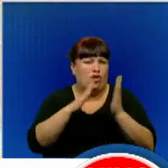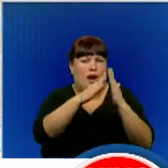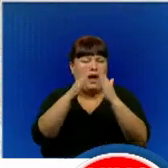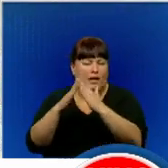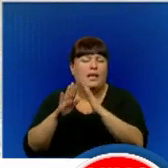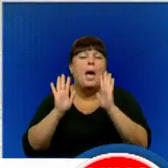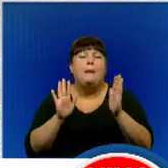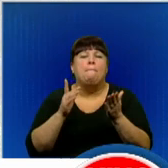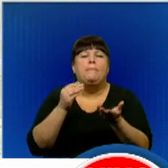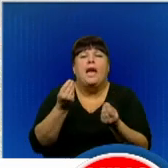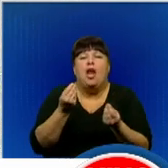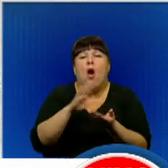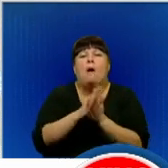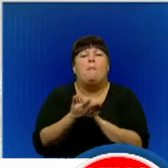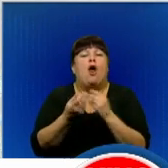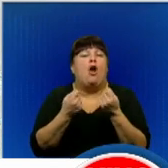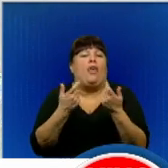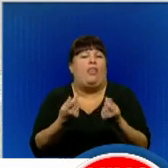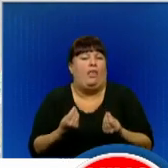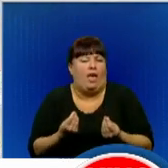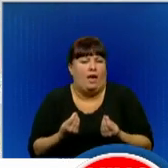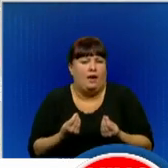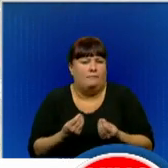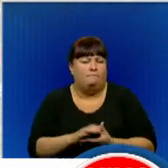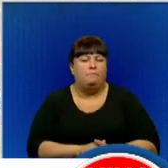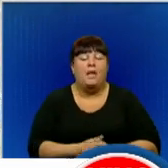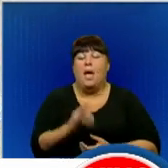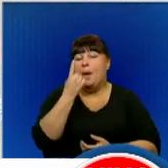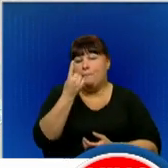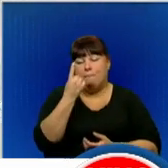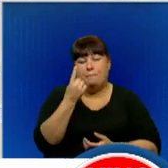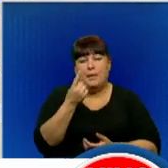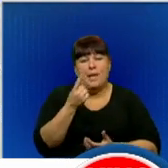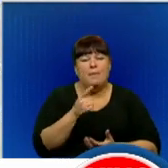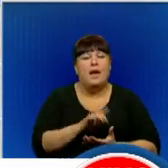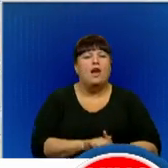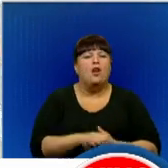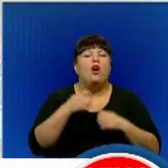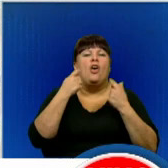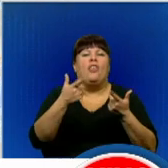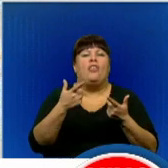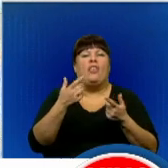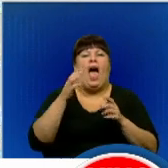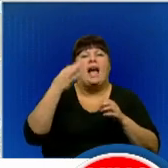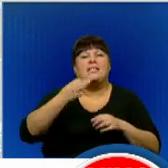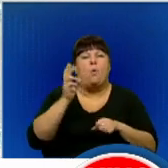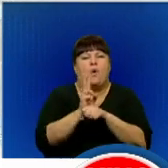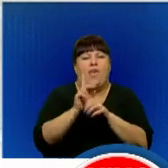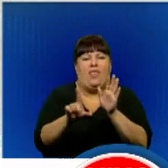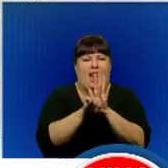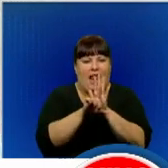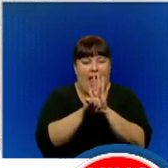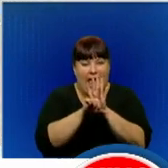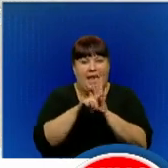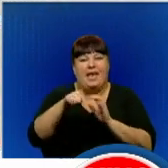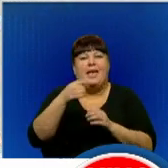pero a cambio de que se hizo eso primero se otorgó seguridad jurídica en la